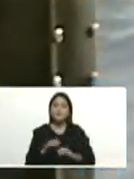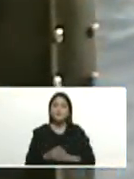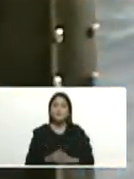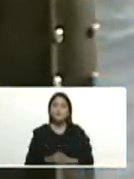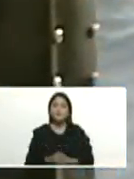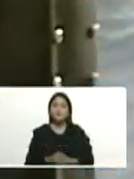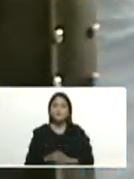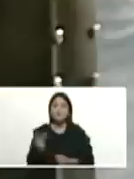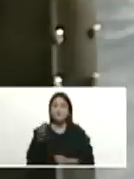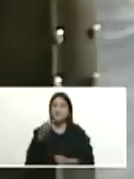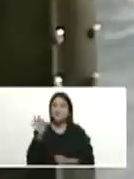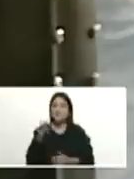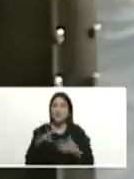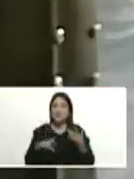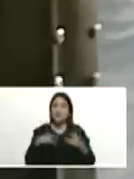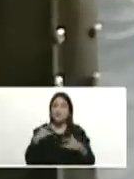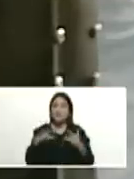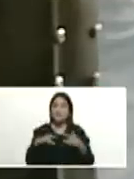Excelente evento